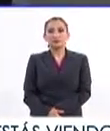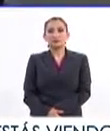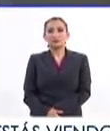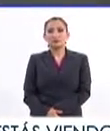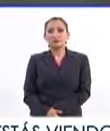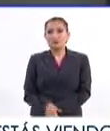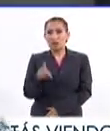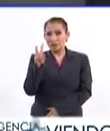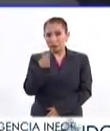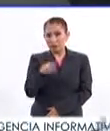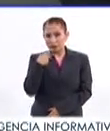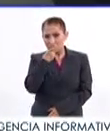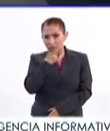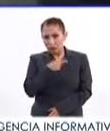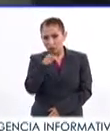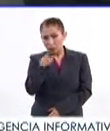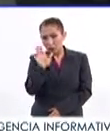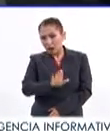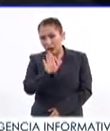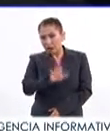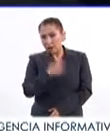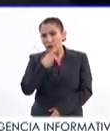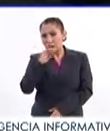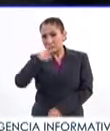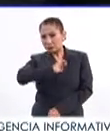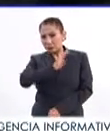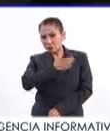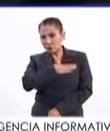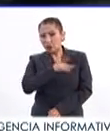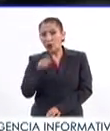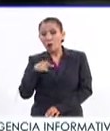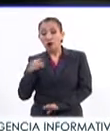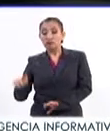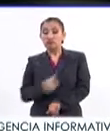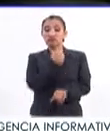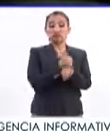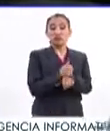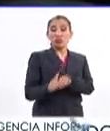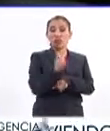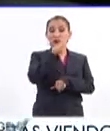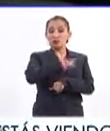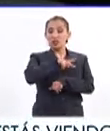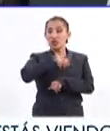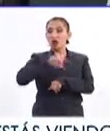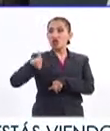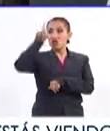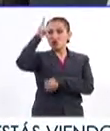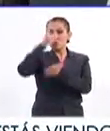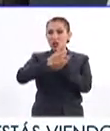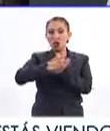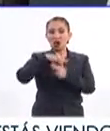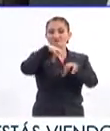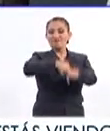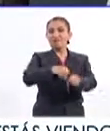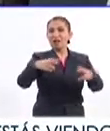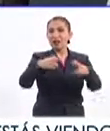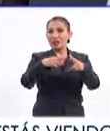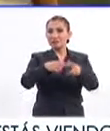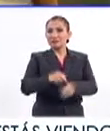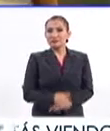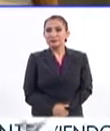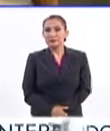definitivamente sí, este fenómeno que nos comentabas es muy parecido al que usaron los españoles, ¿no? De sobreponer un dios a otro y así lograron esta conquista religiosa,